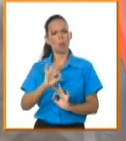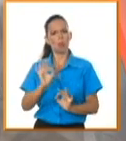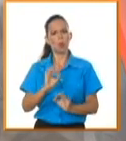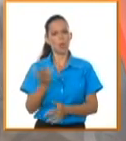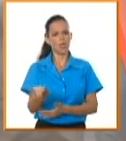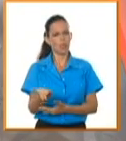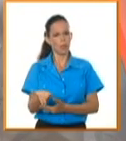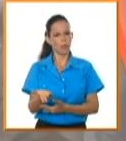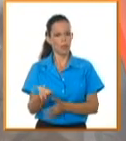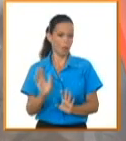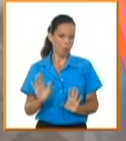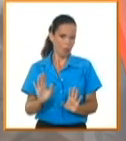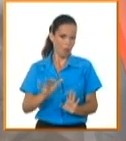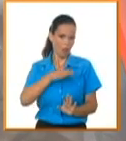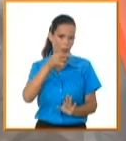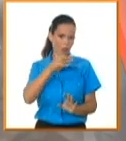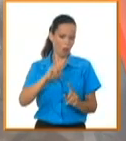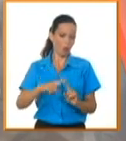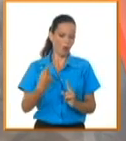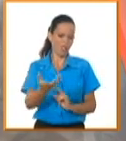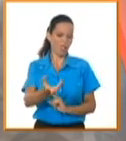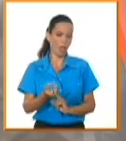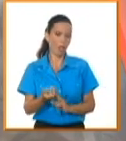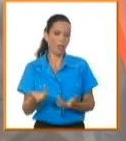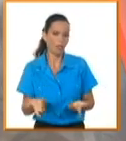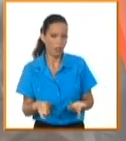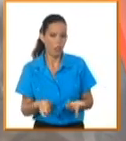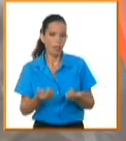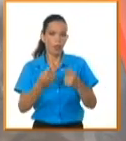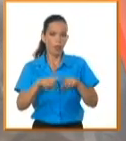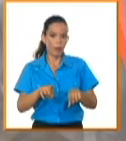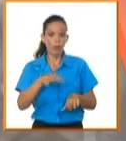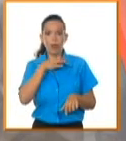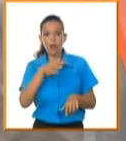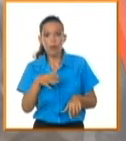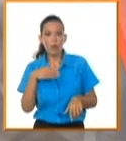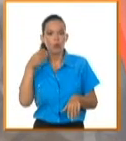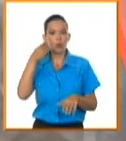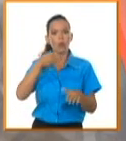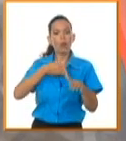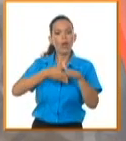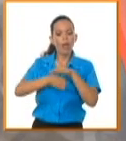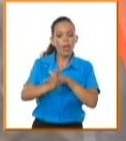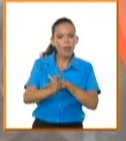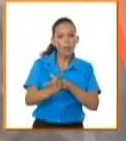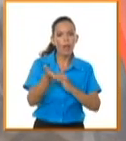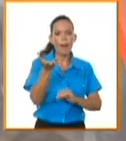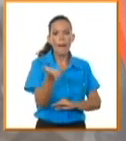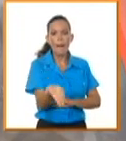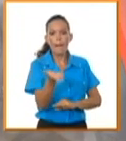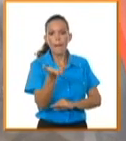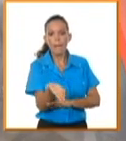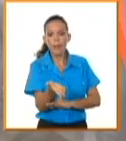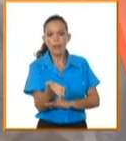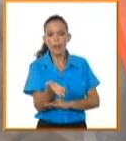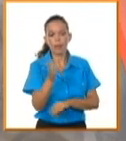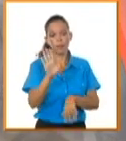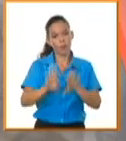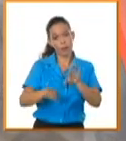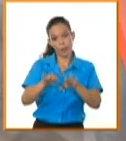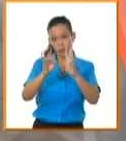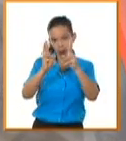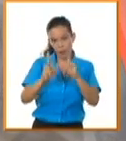pero llegas en un momento a hacer una operación y en ese momento en la oficina no puede tener esos recursos por lo tanto aquí